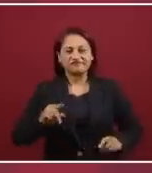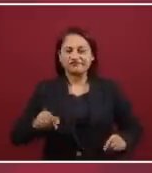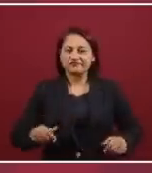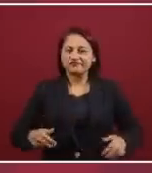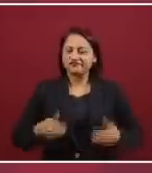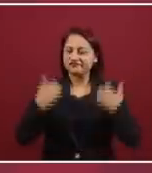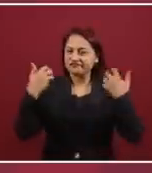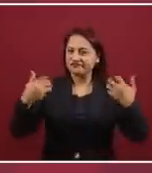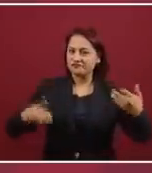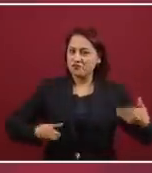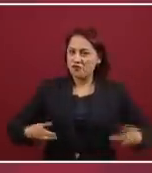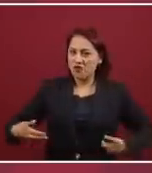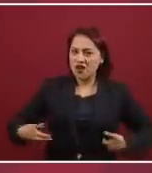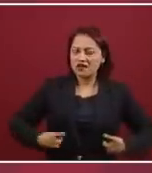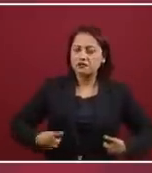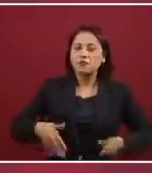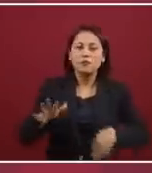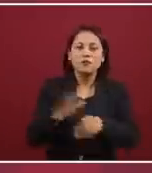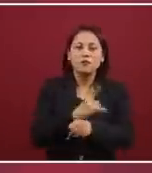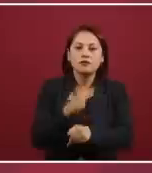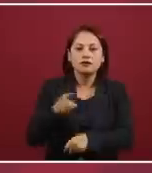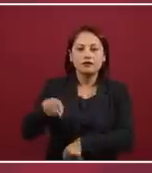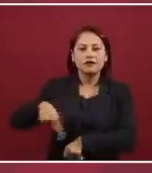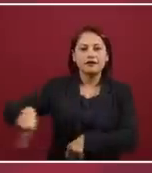Hay una palabra,